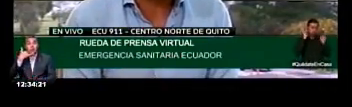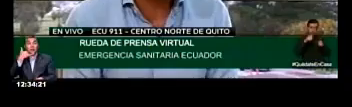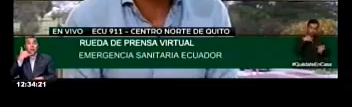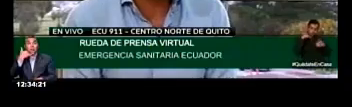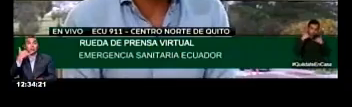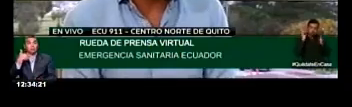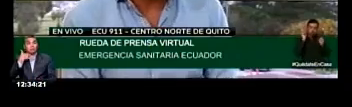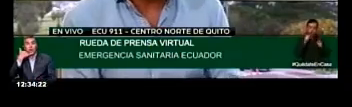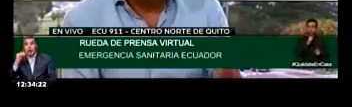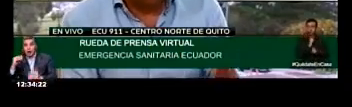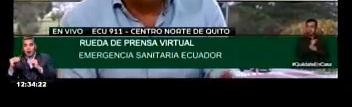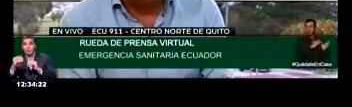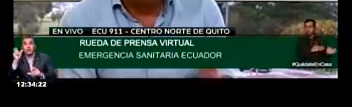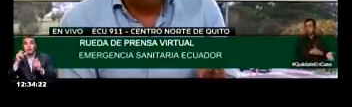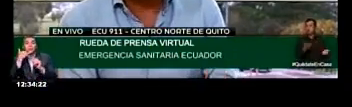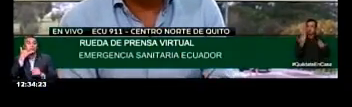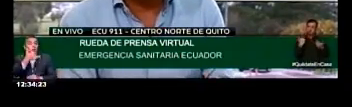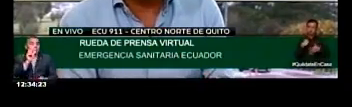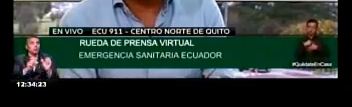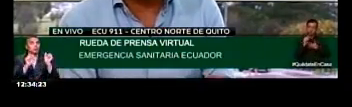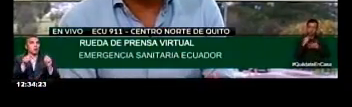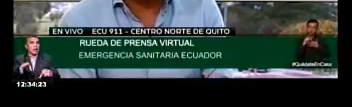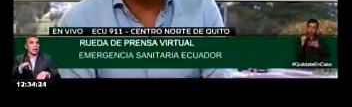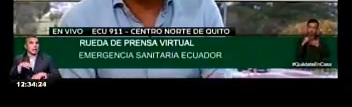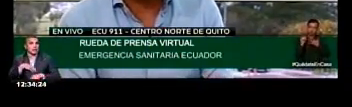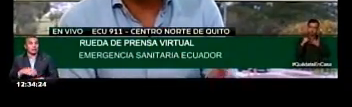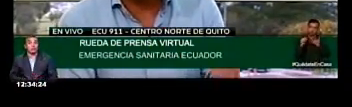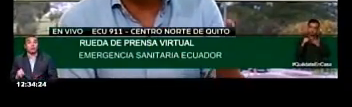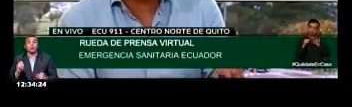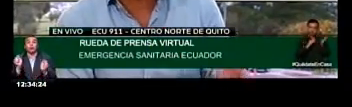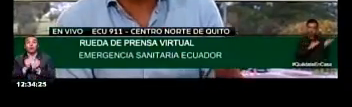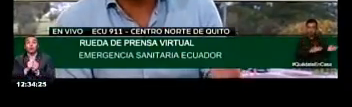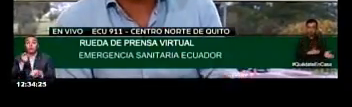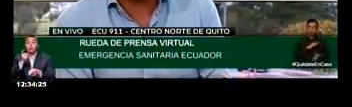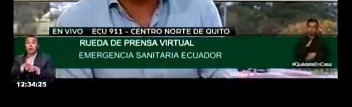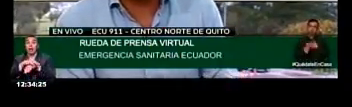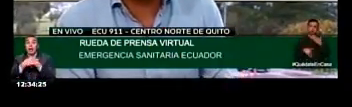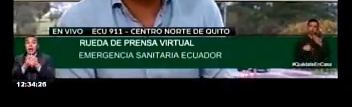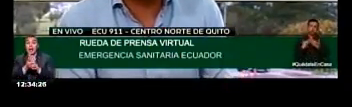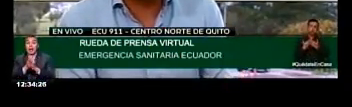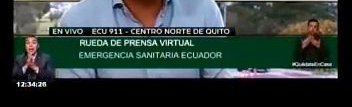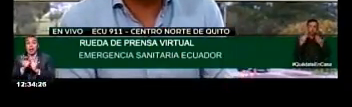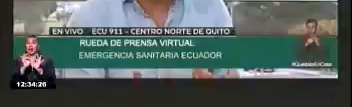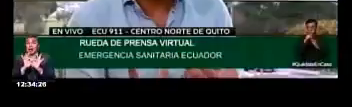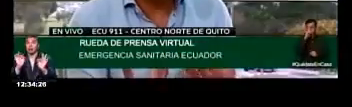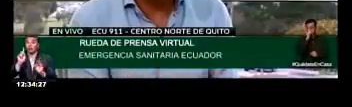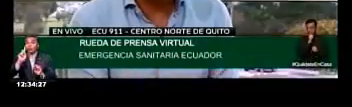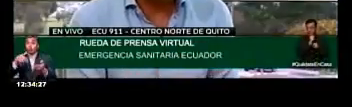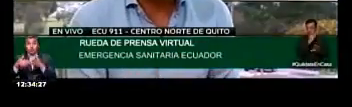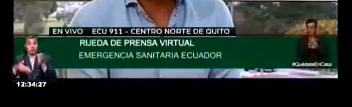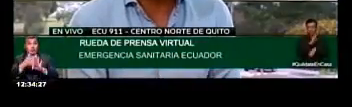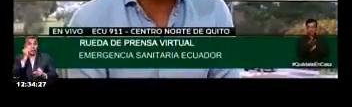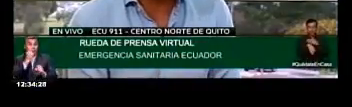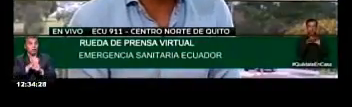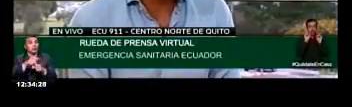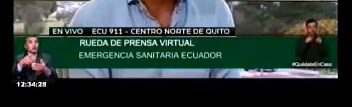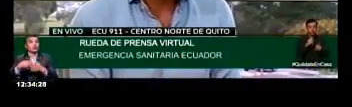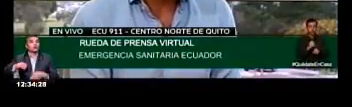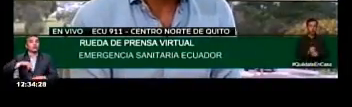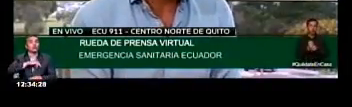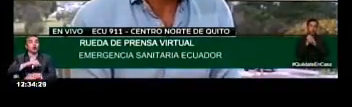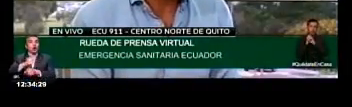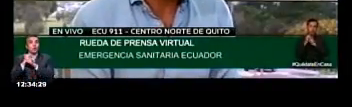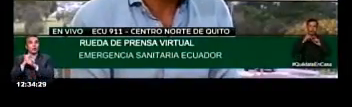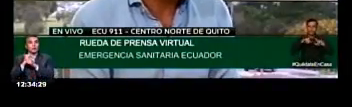call centers, cumpliendo las disposiciones de higiene que se les está dando a todos los sectores que van a trabajar. Todos estamos en la obligación